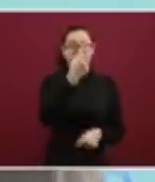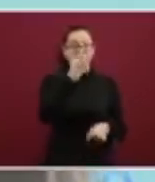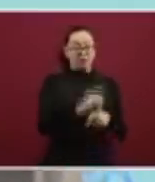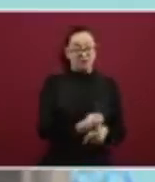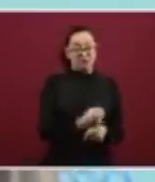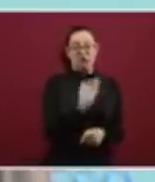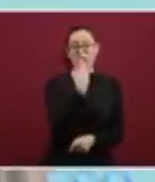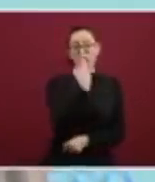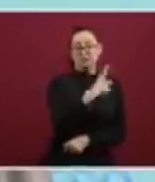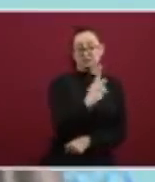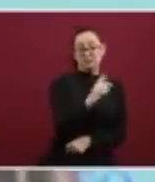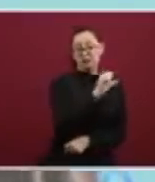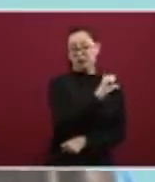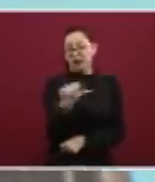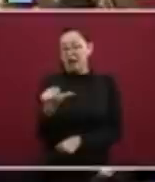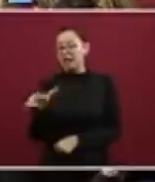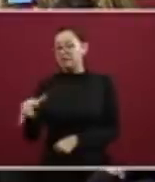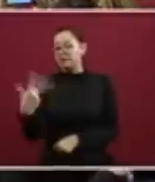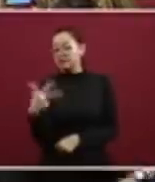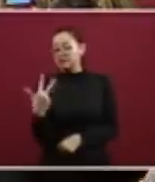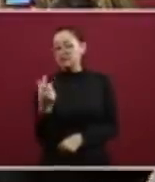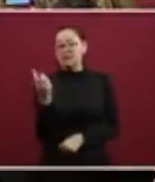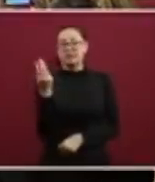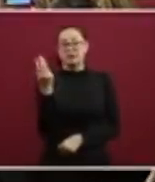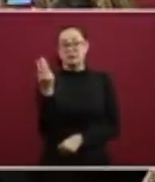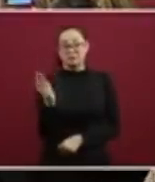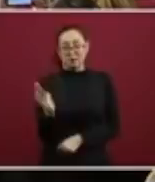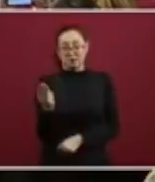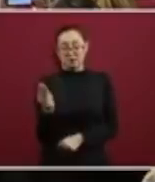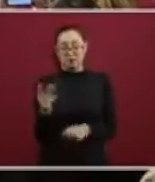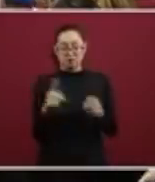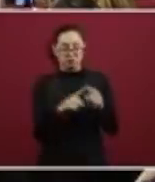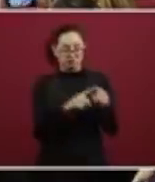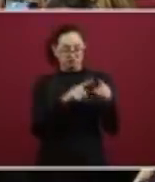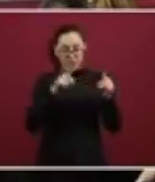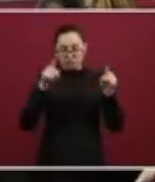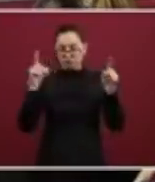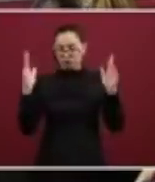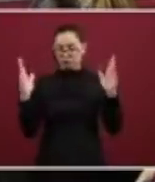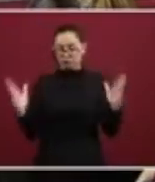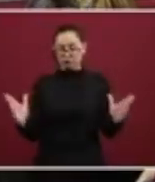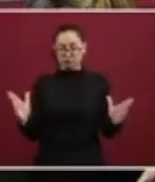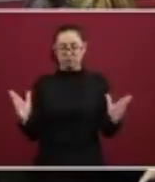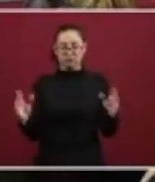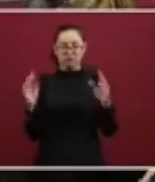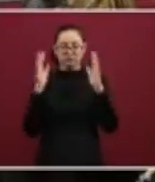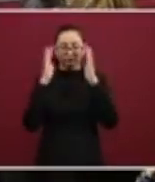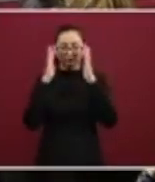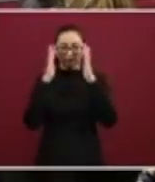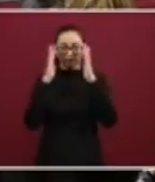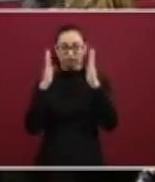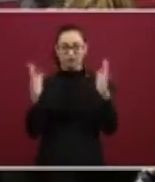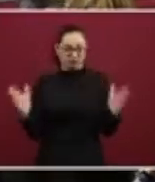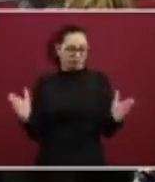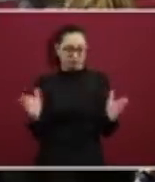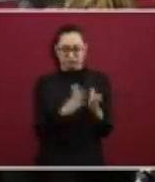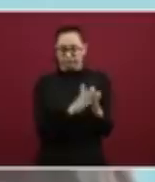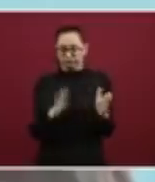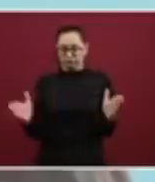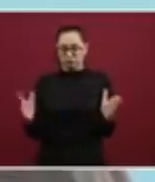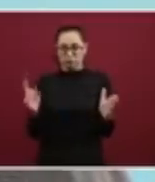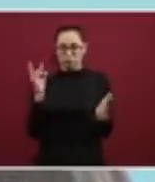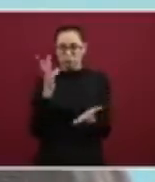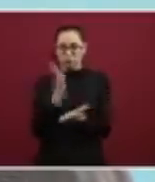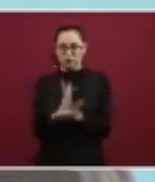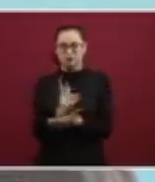ayer, 13 de mayo a las 24 horas, lo que no quiere decir que no estemos llevando a cabo el registro de las